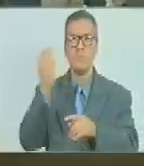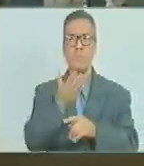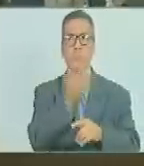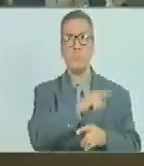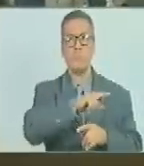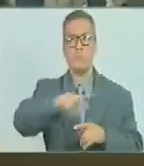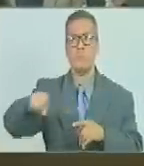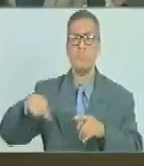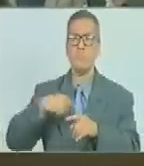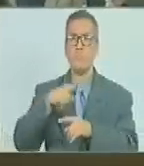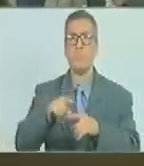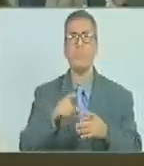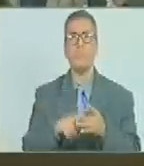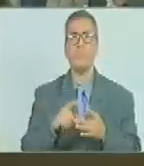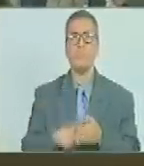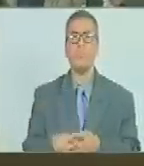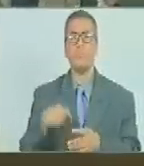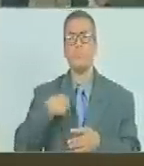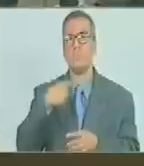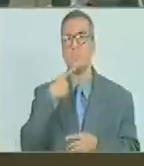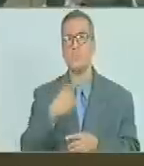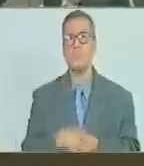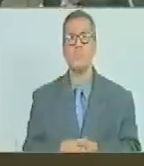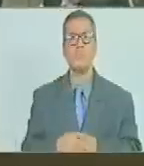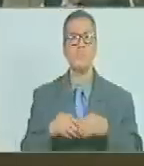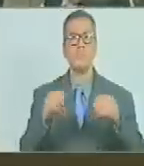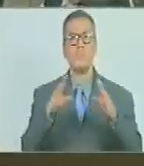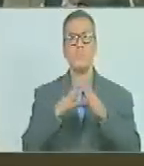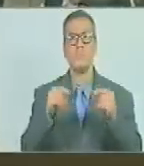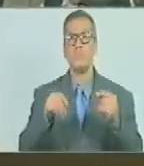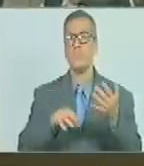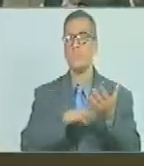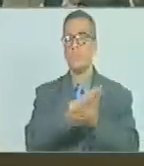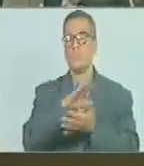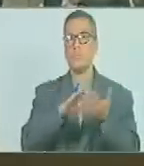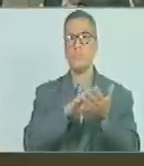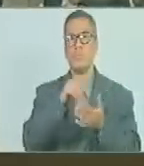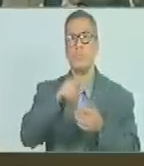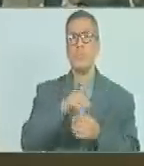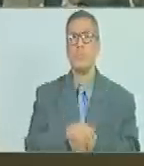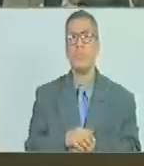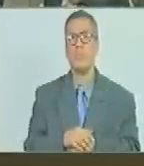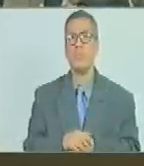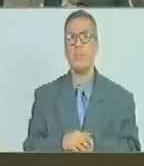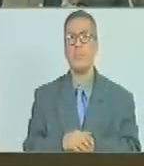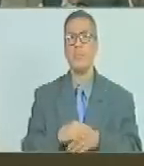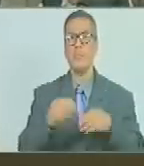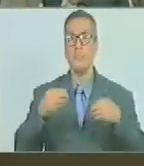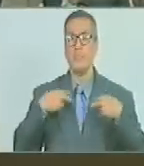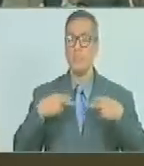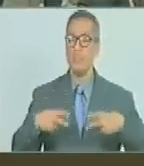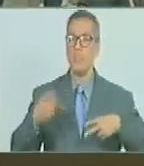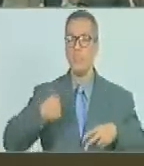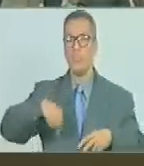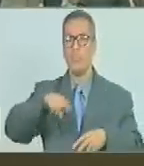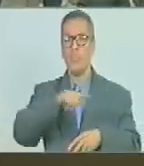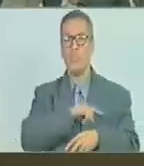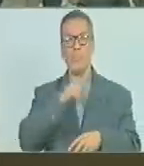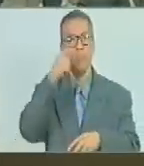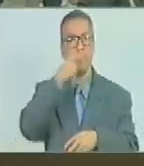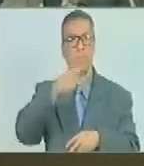dictadura. Es decir, que todas estas penurias que vive y que vivió nuestro